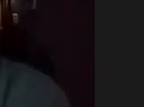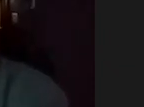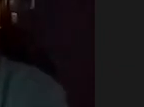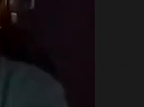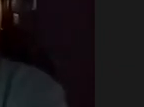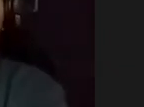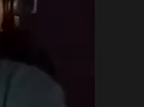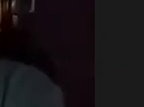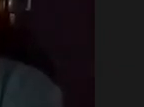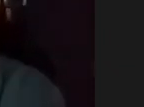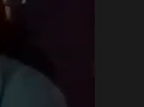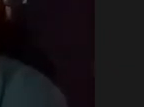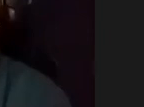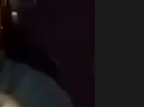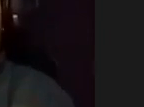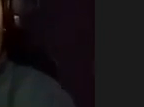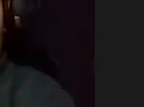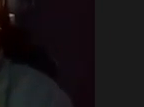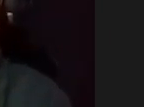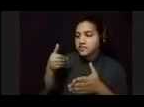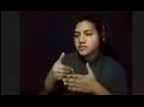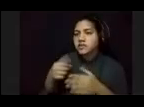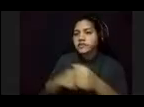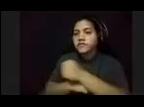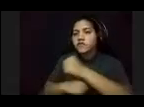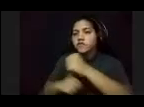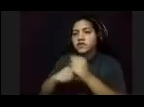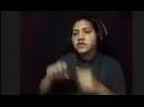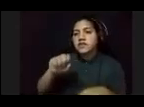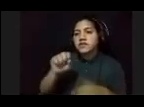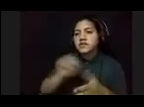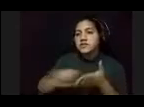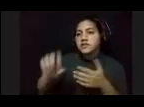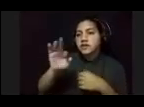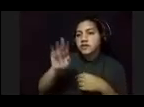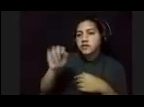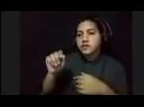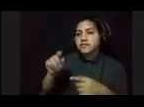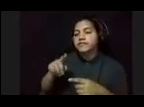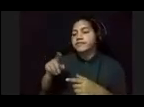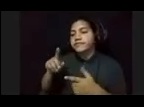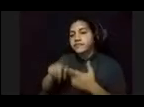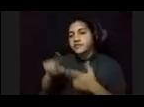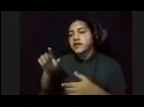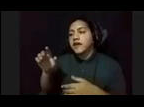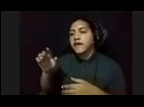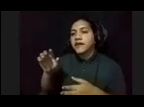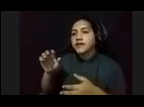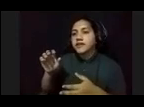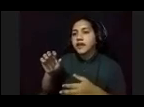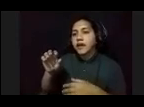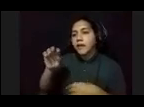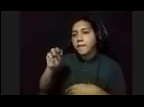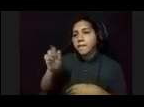de la muralla histórica entre el Fuerte San Cristóbal y el Castillo San Felipe del Morro. Su nombre deriva del